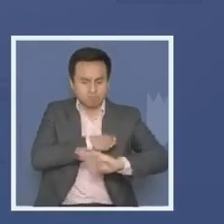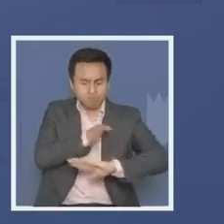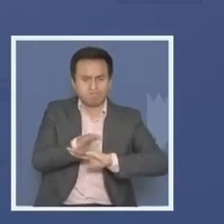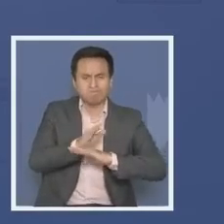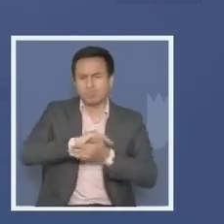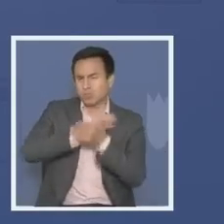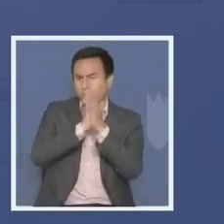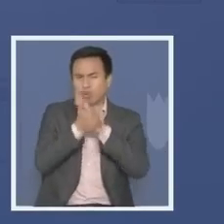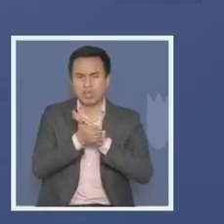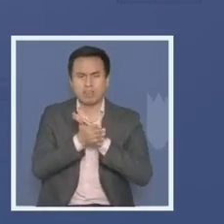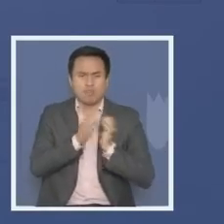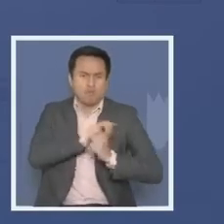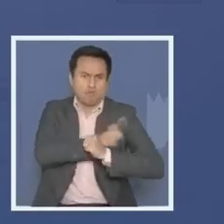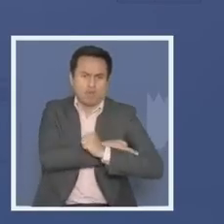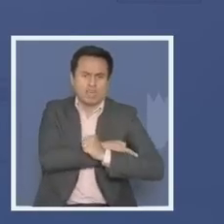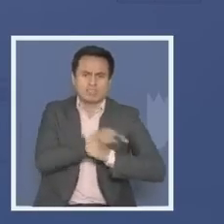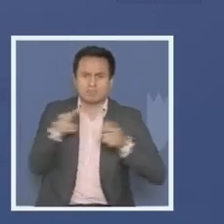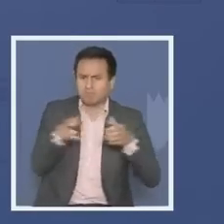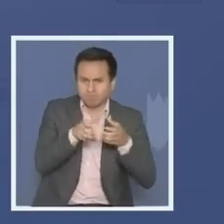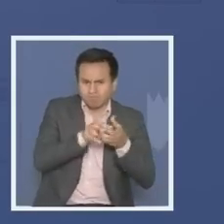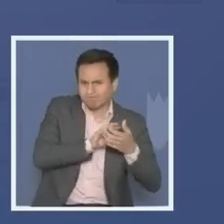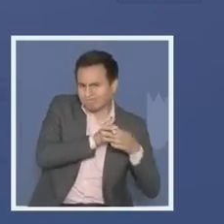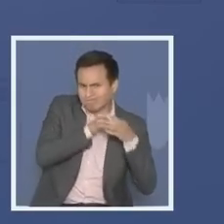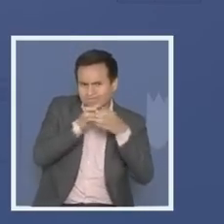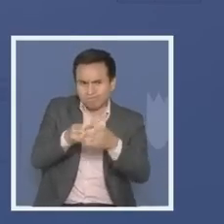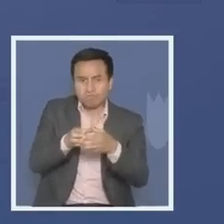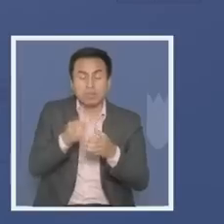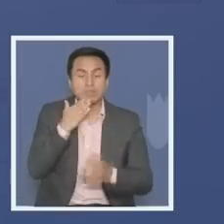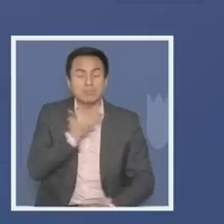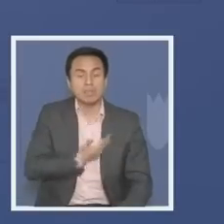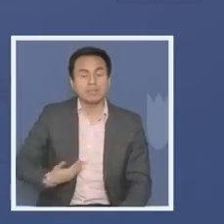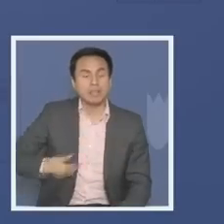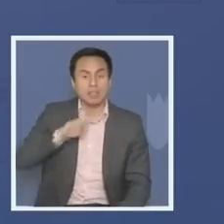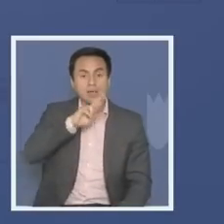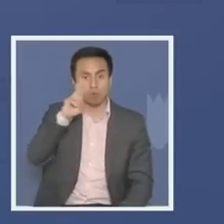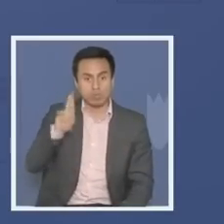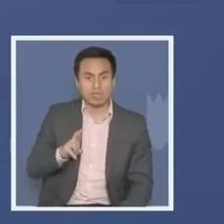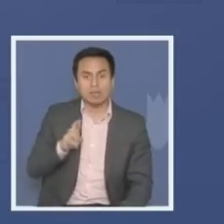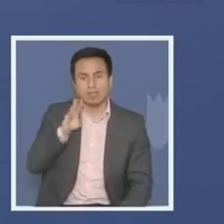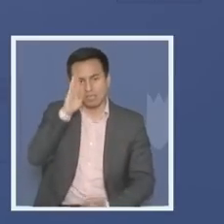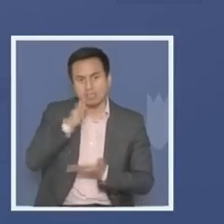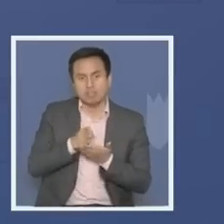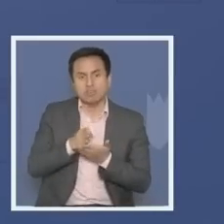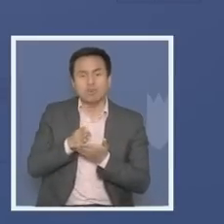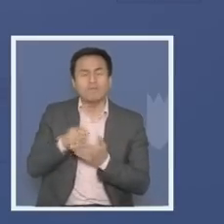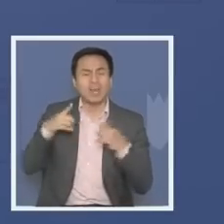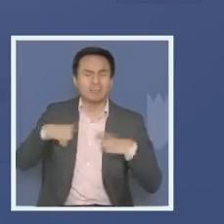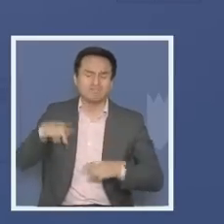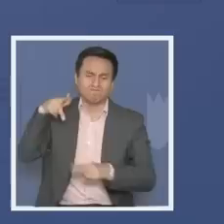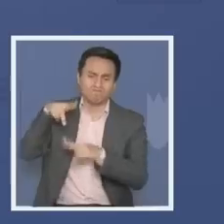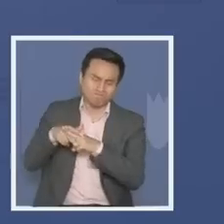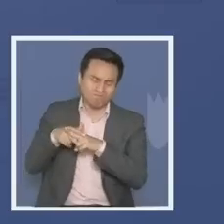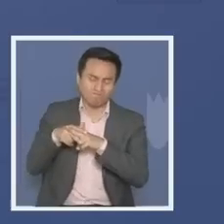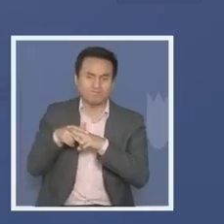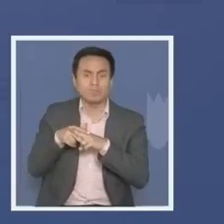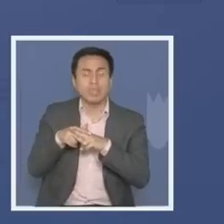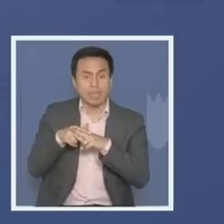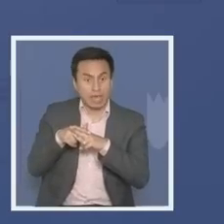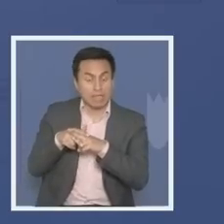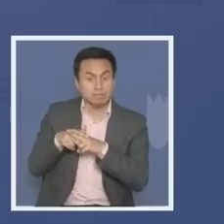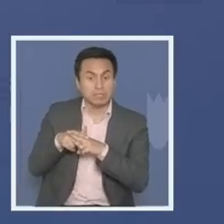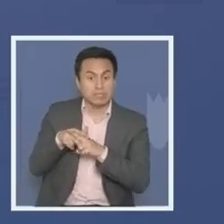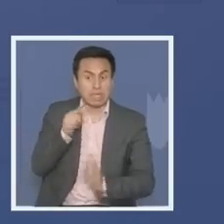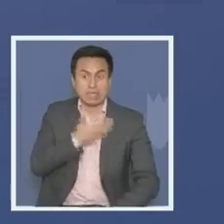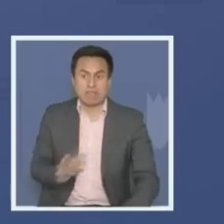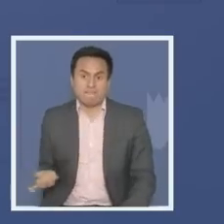y desplegar todas las fuerzas que tenemos, también el presidente de la República ha decidido interrumpir sus vacaciones y va